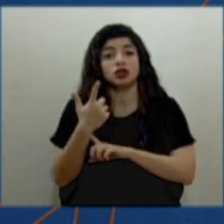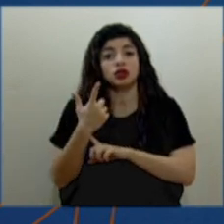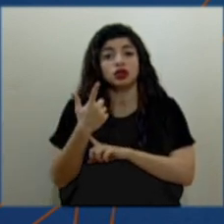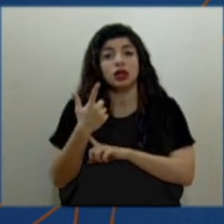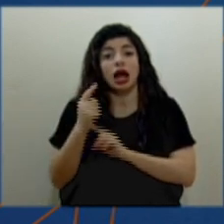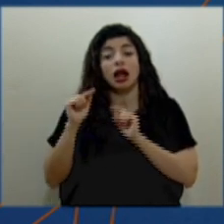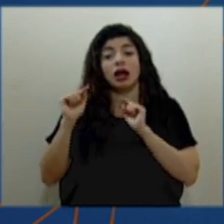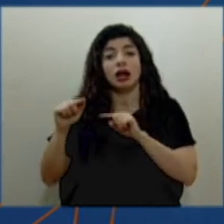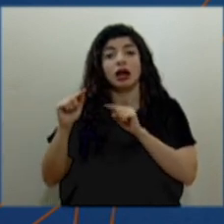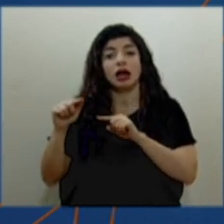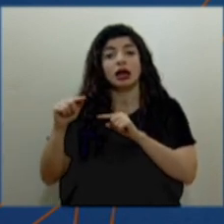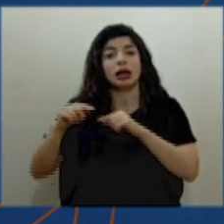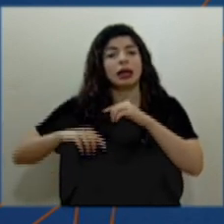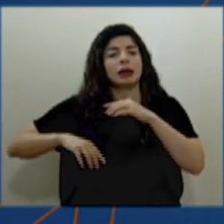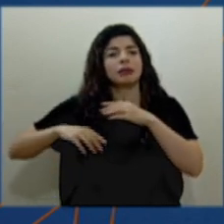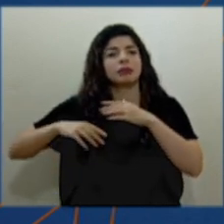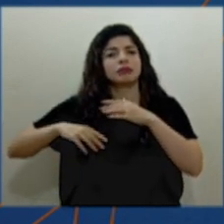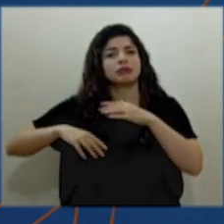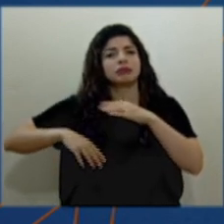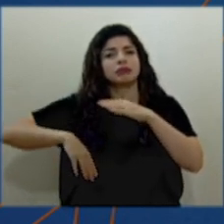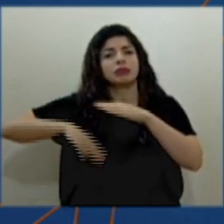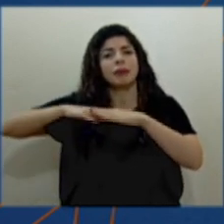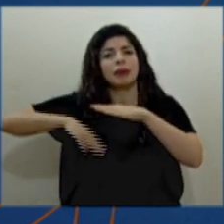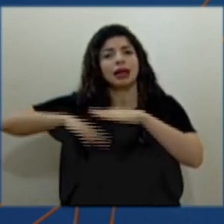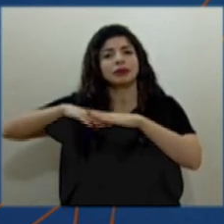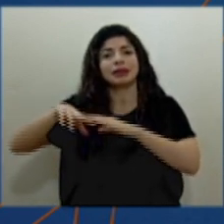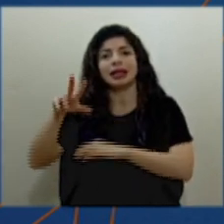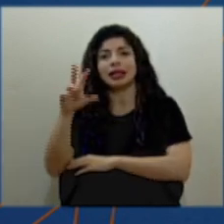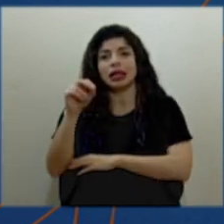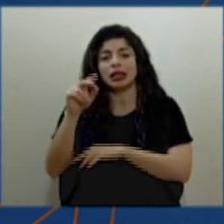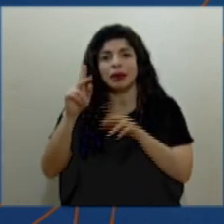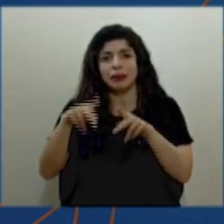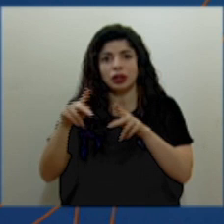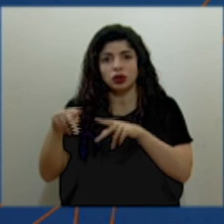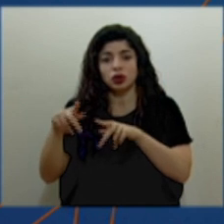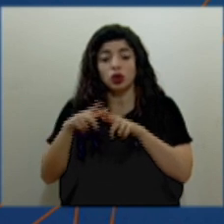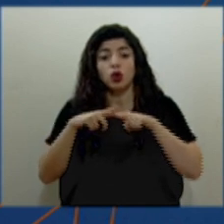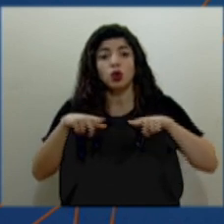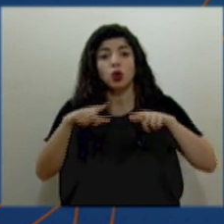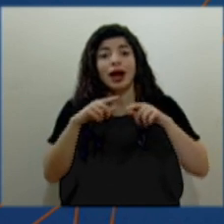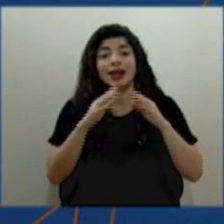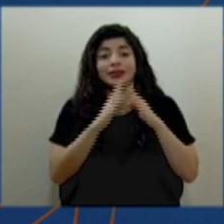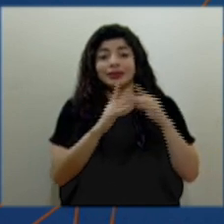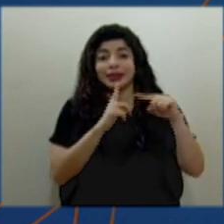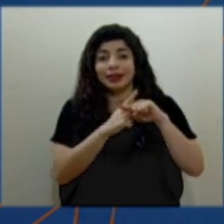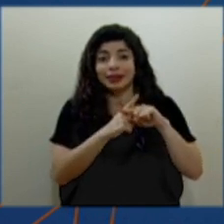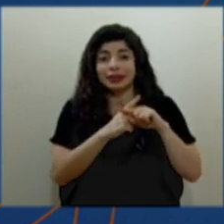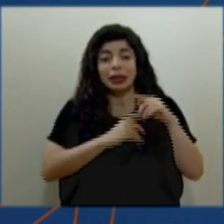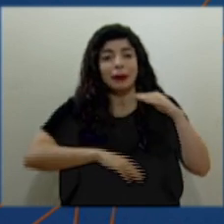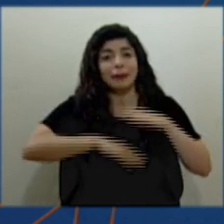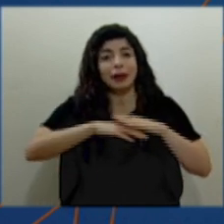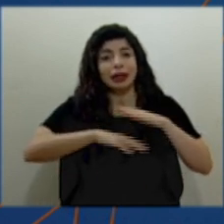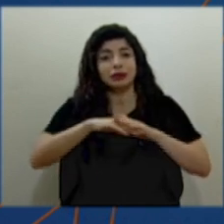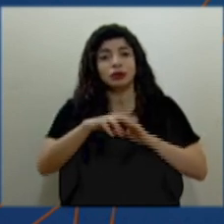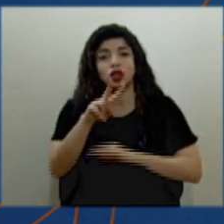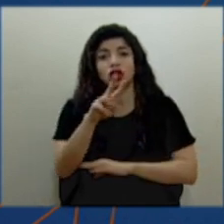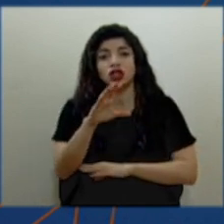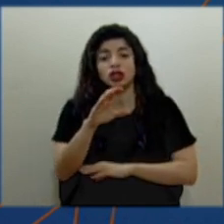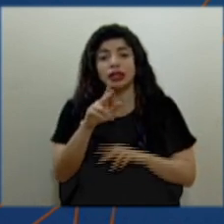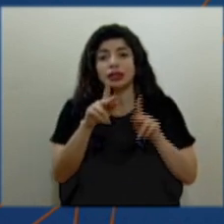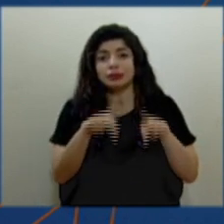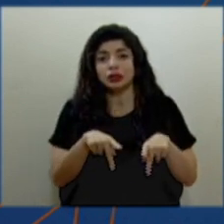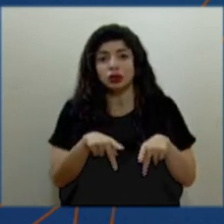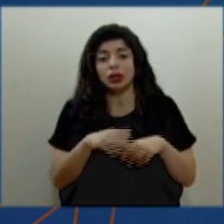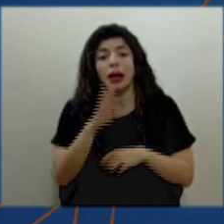un aforo de un máximo de 30 personas, los lugares de culto un máximo de 200